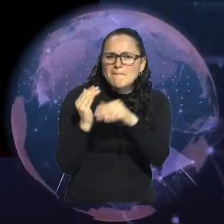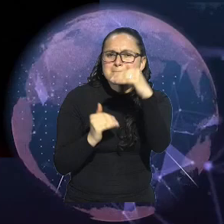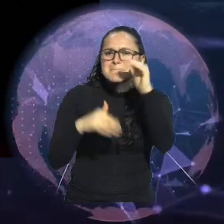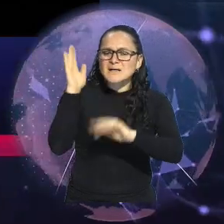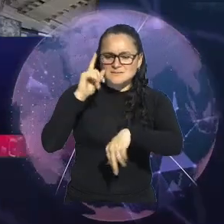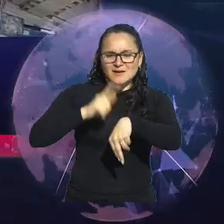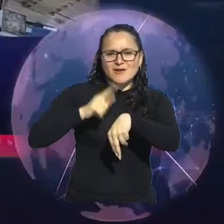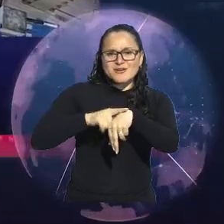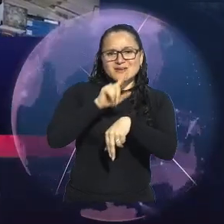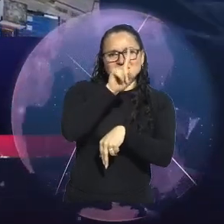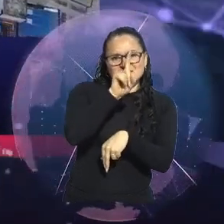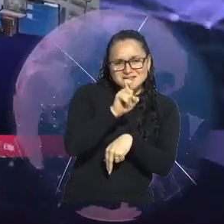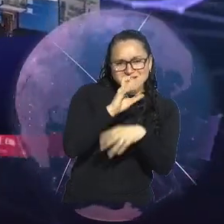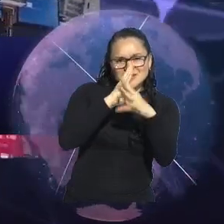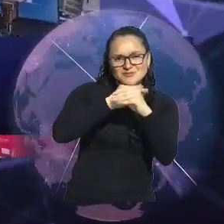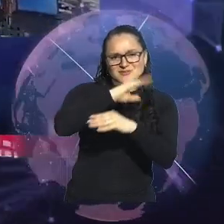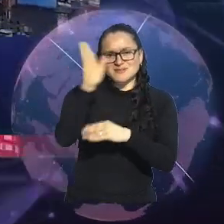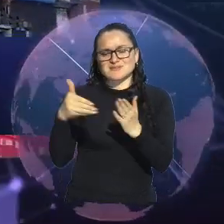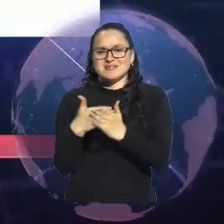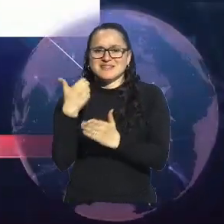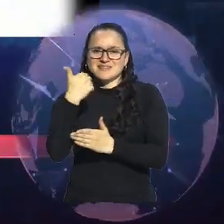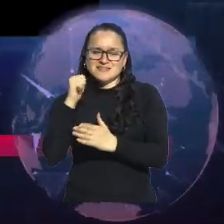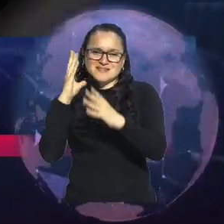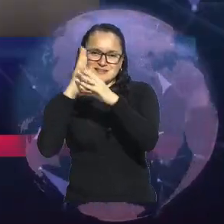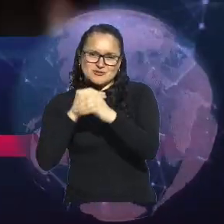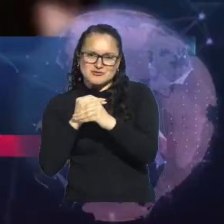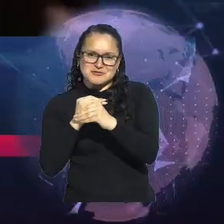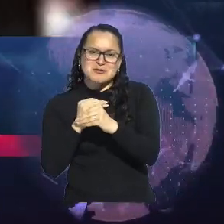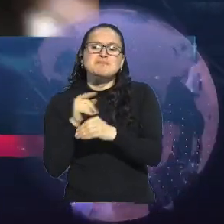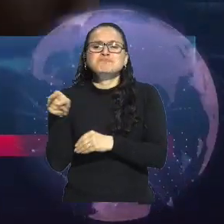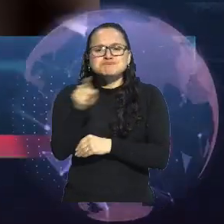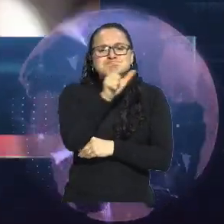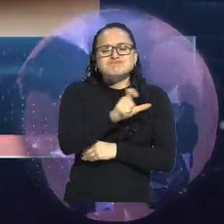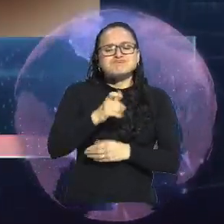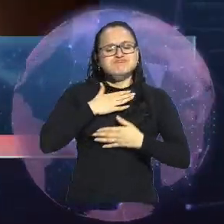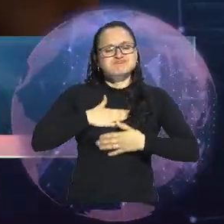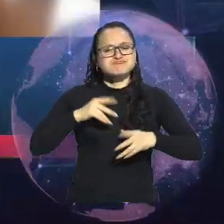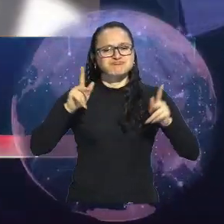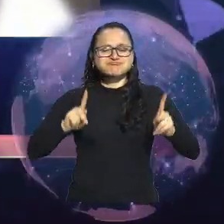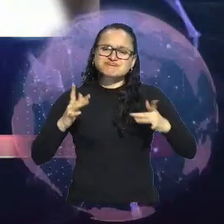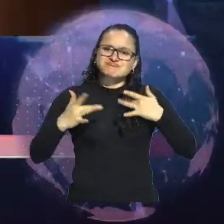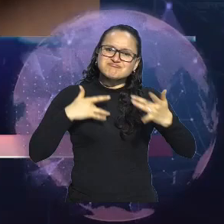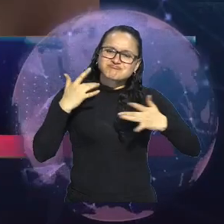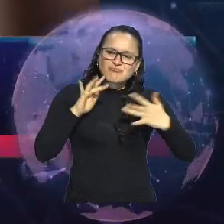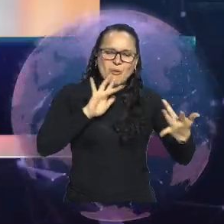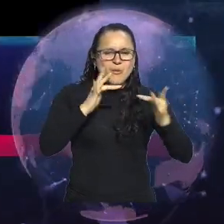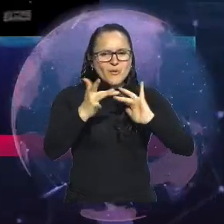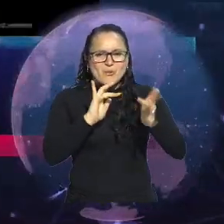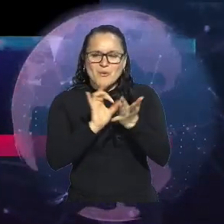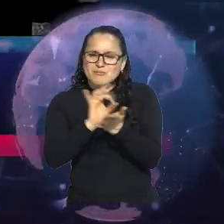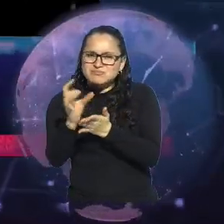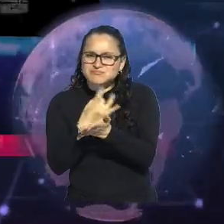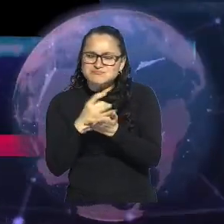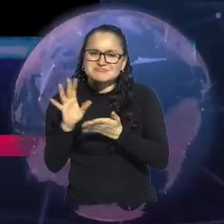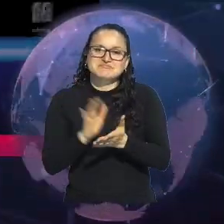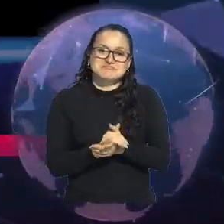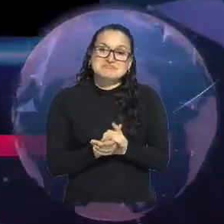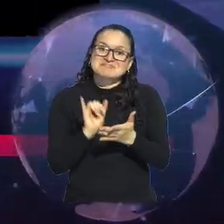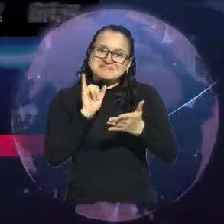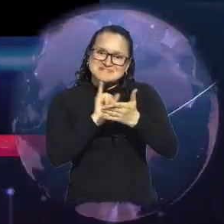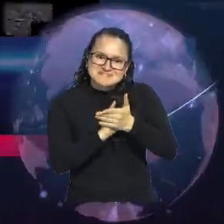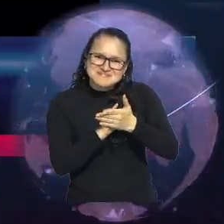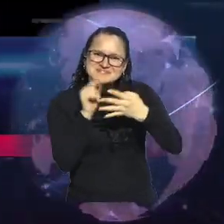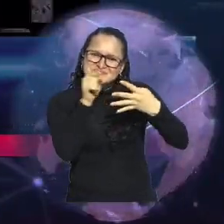6 pm y las 10 pm el horario 'prime de entretenimiento y de redes sociales como se evidencia a pesar de las